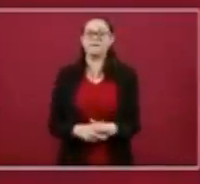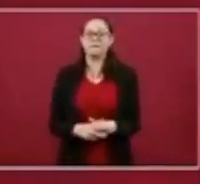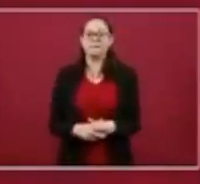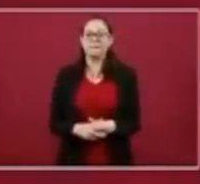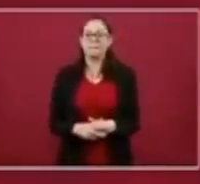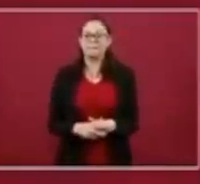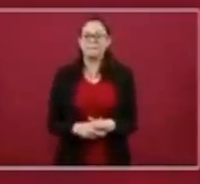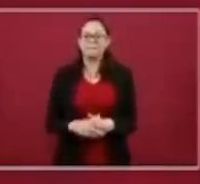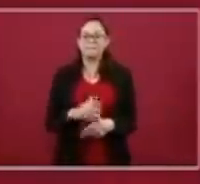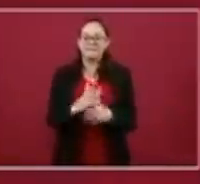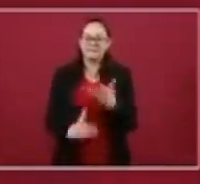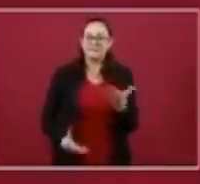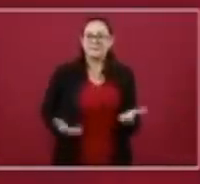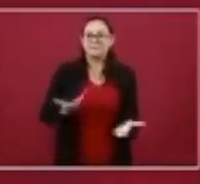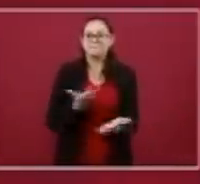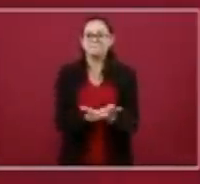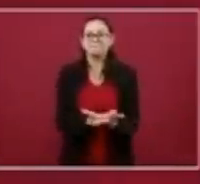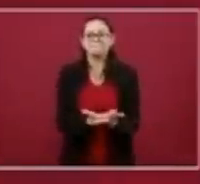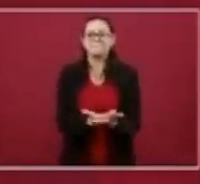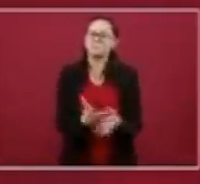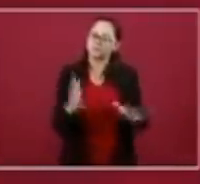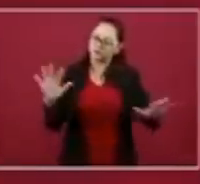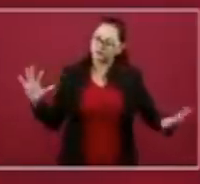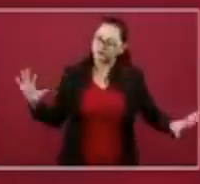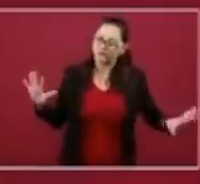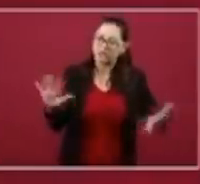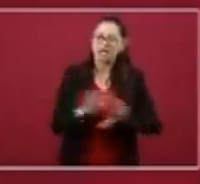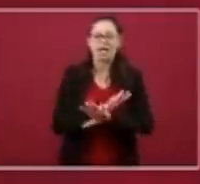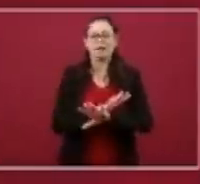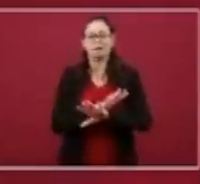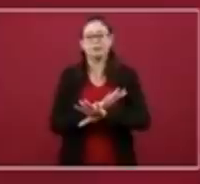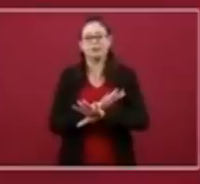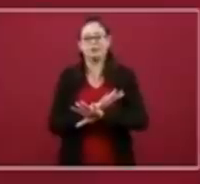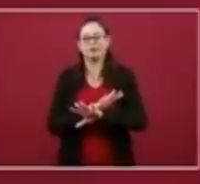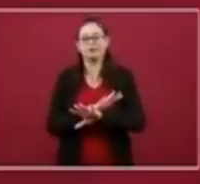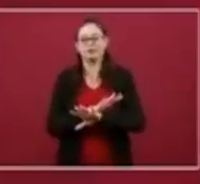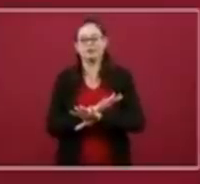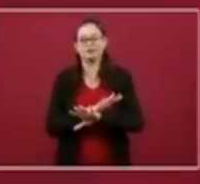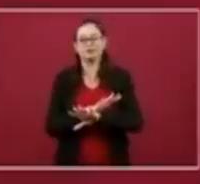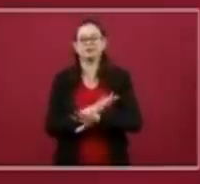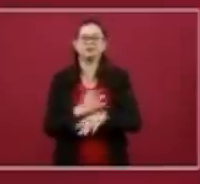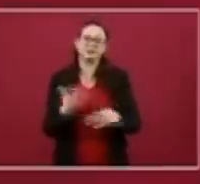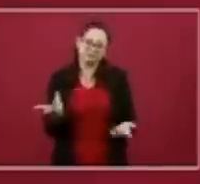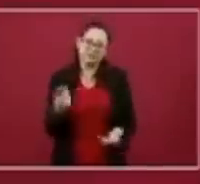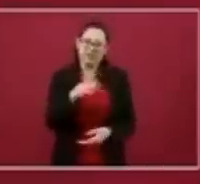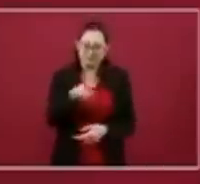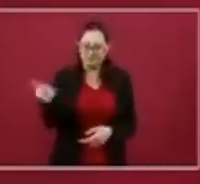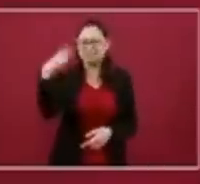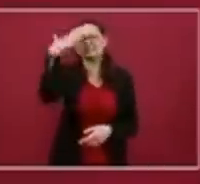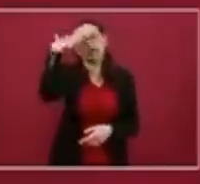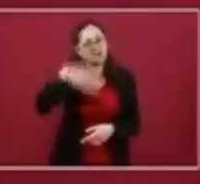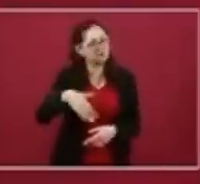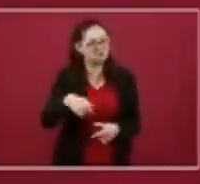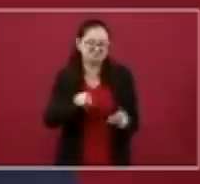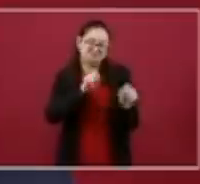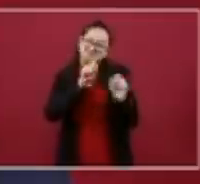La propuesta de cambio, que ya sabemos en qué terminó. Le siguieron.